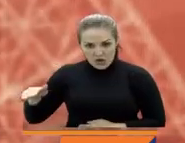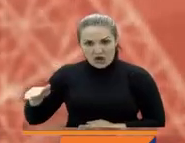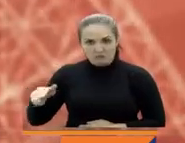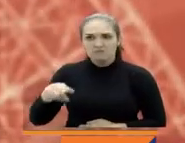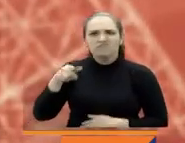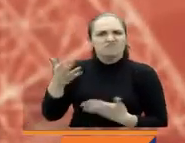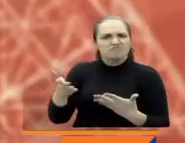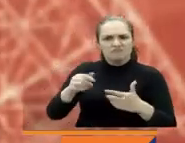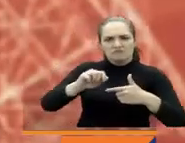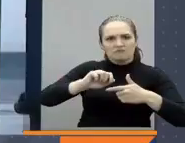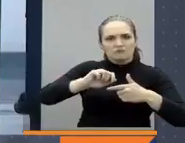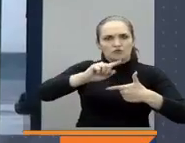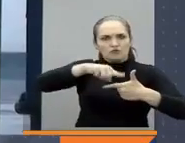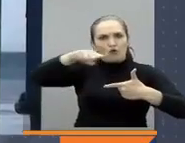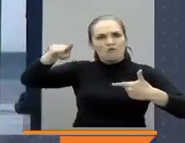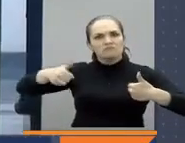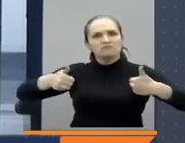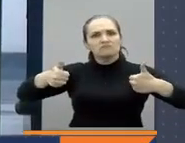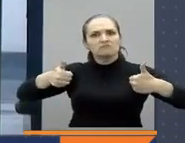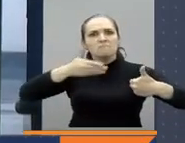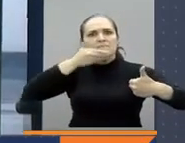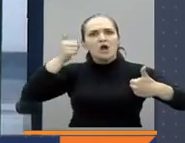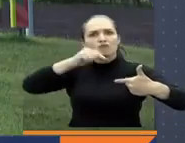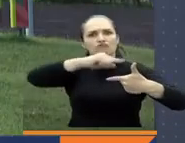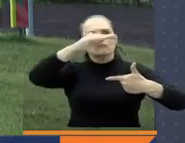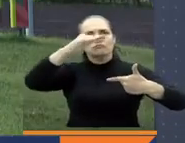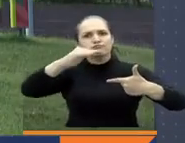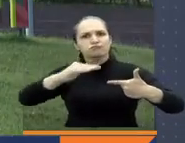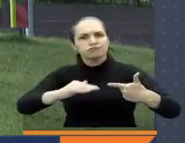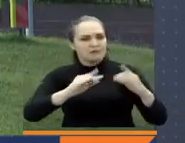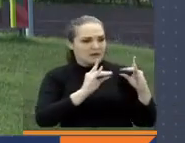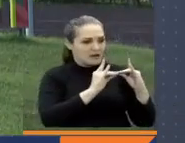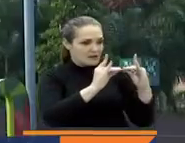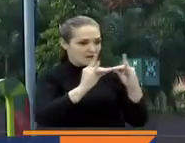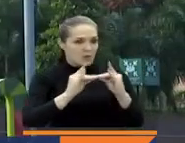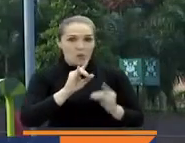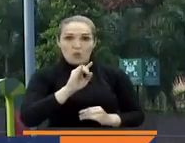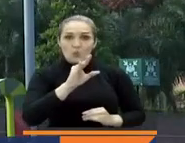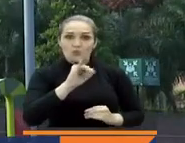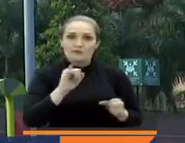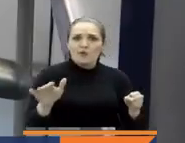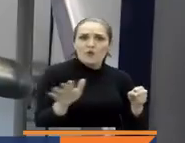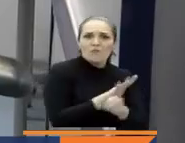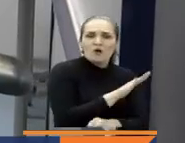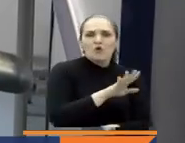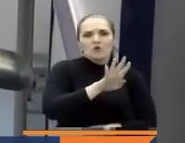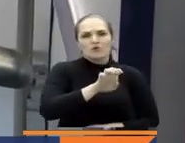en el departamento son alentadores. La ocupación de las unidades de cuidados intensivos se encuentra en